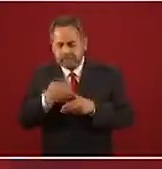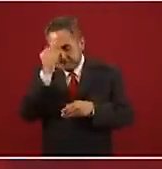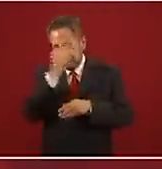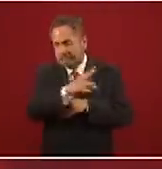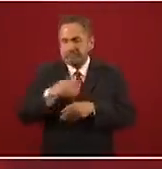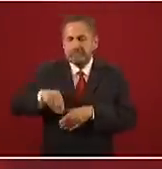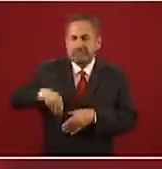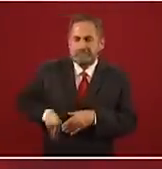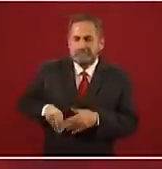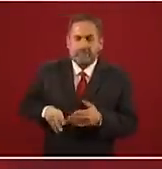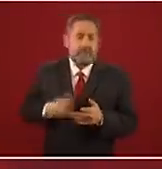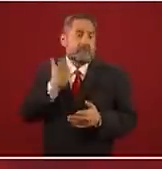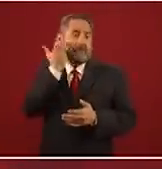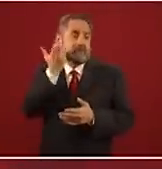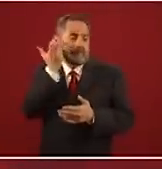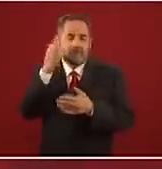cartera.